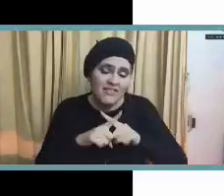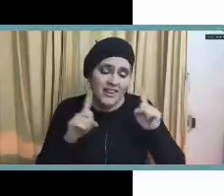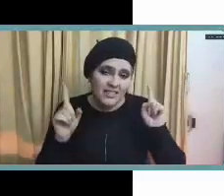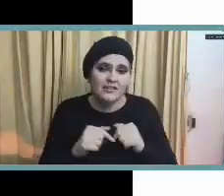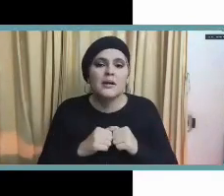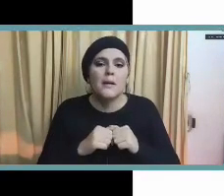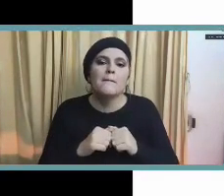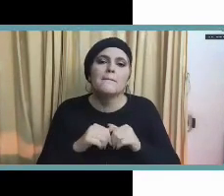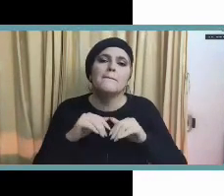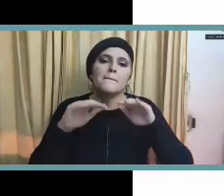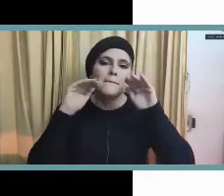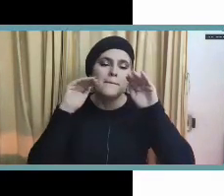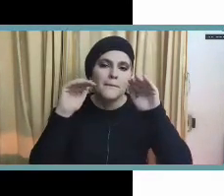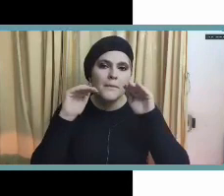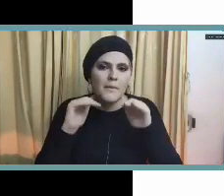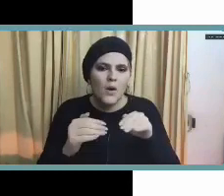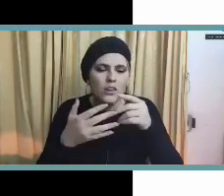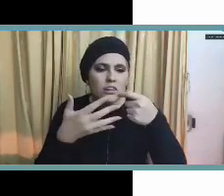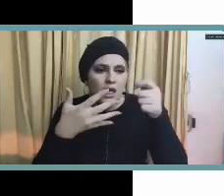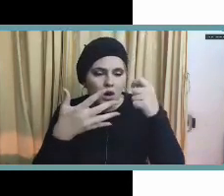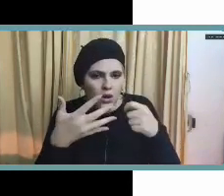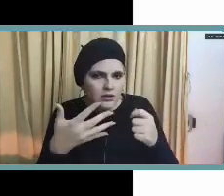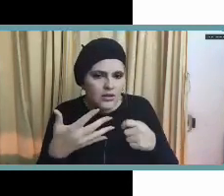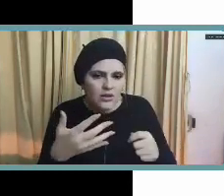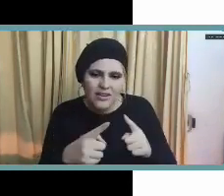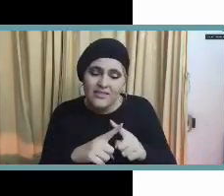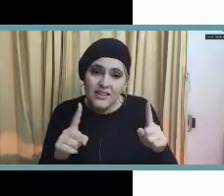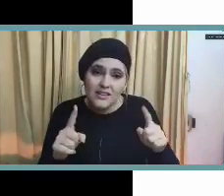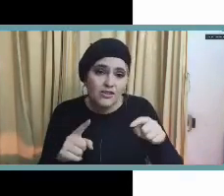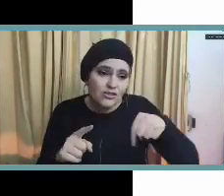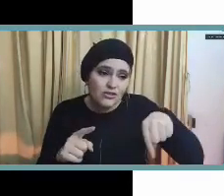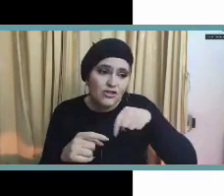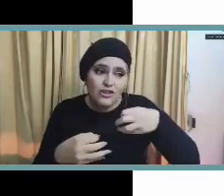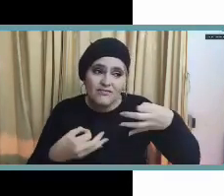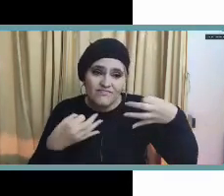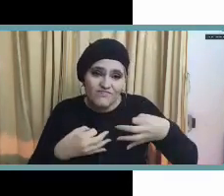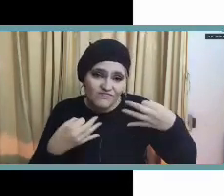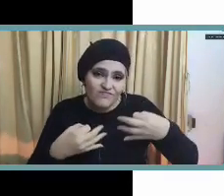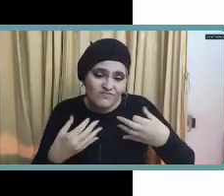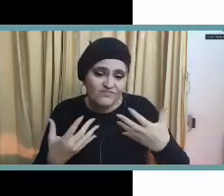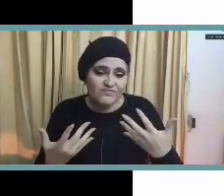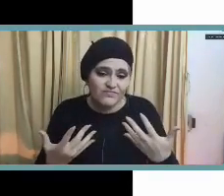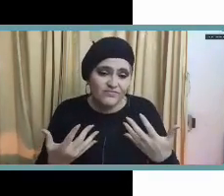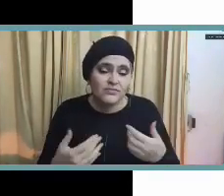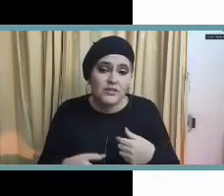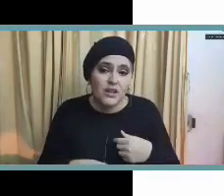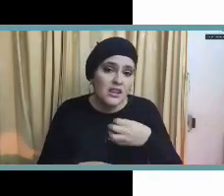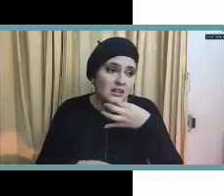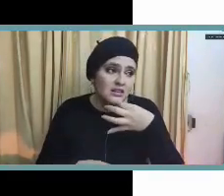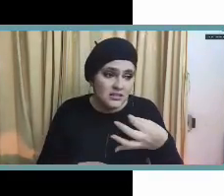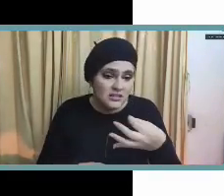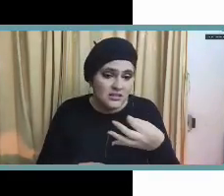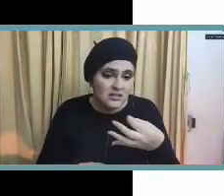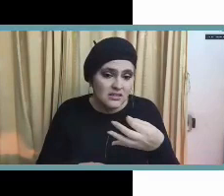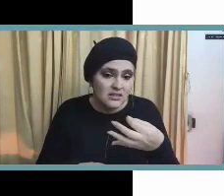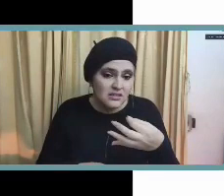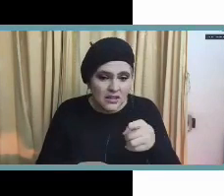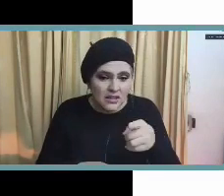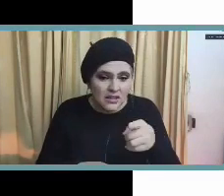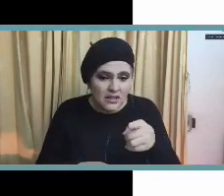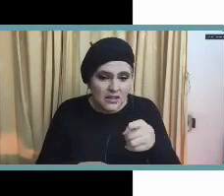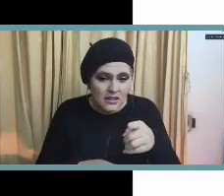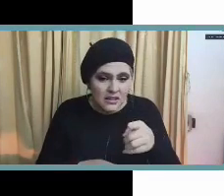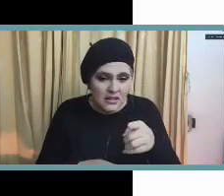diagnóstico, tenemos una realidad. Quiero decir que se recomienda en este consenso, recomiendan que el diagnóstico